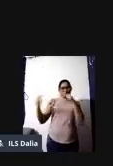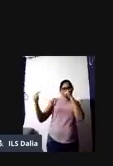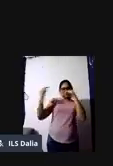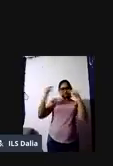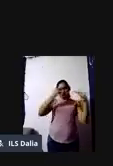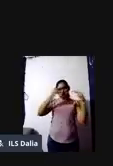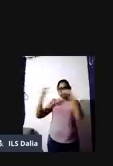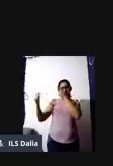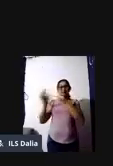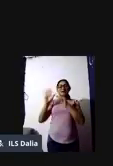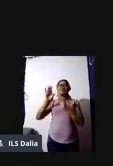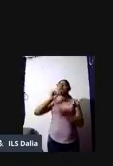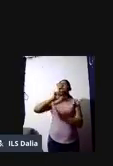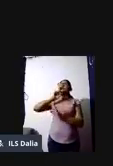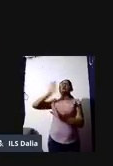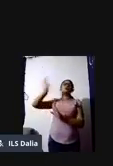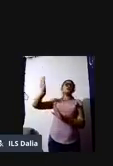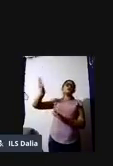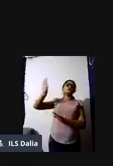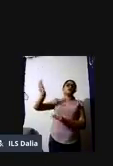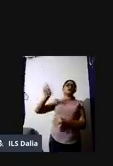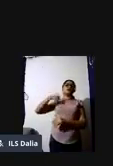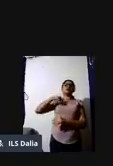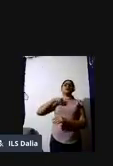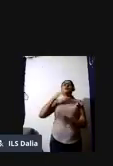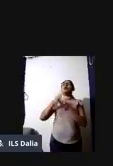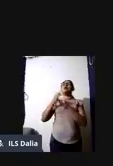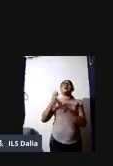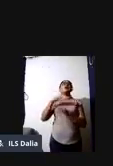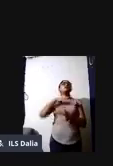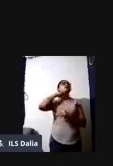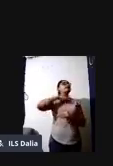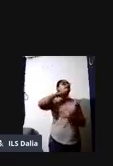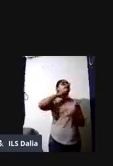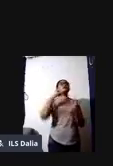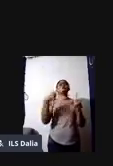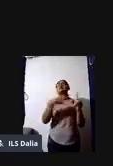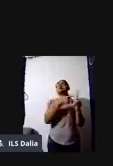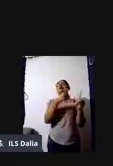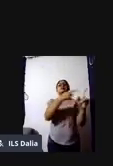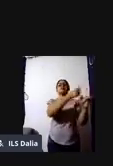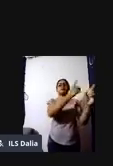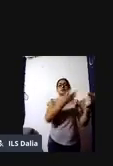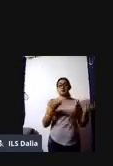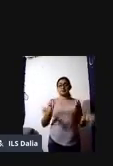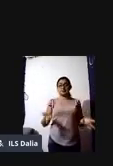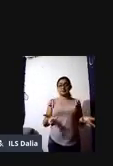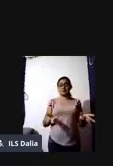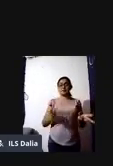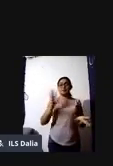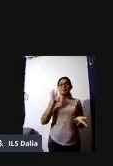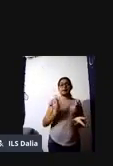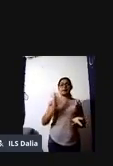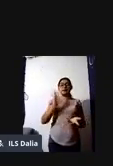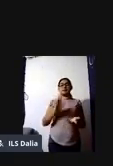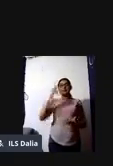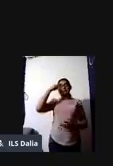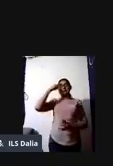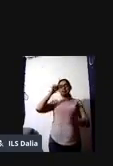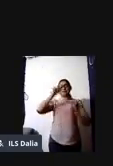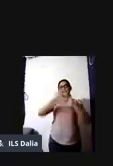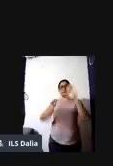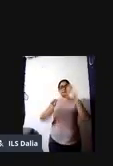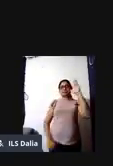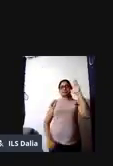preocupes, tú tranquilito, ahorita nos vamos a distraer, esa es la palabra, nos vamos a fugar, nos vamos a distraer con otra